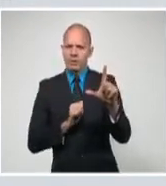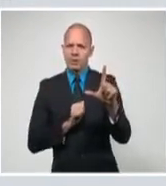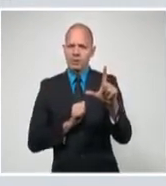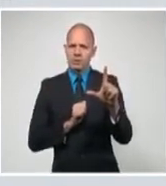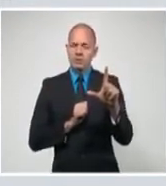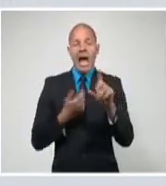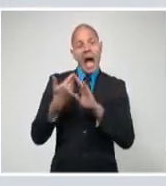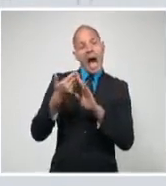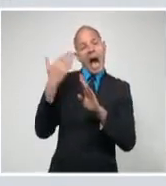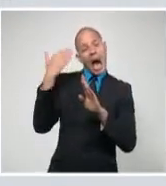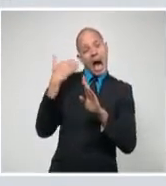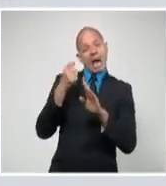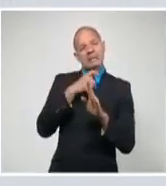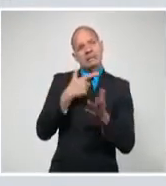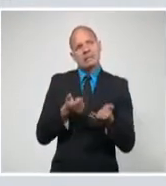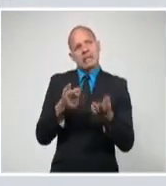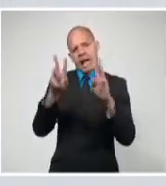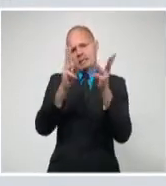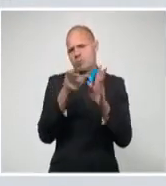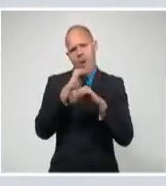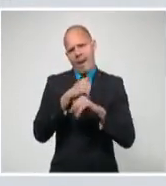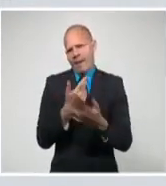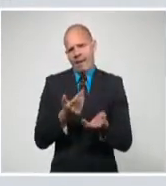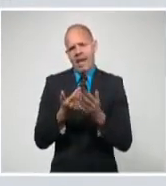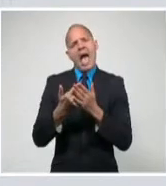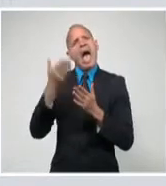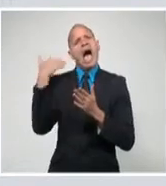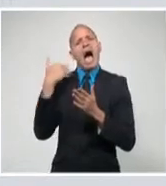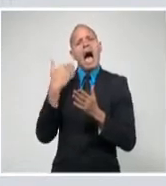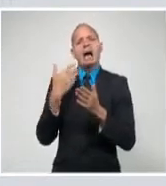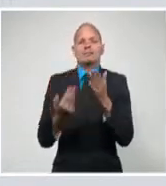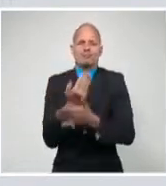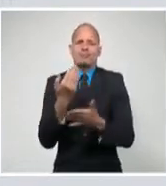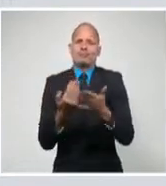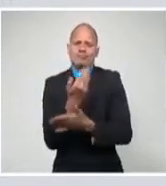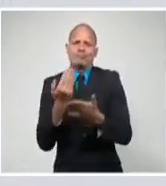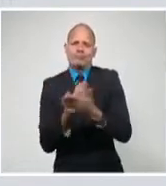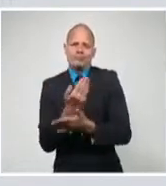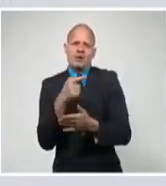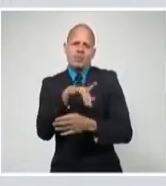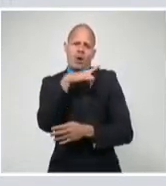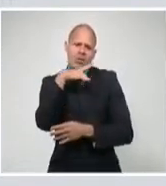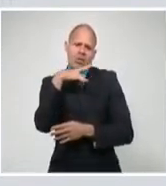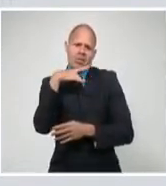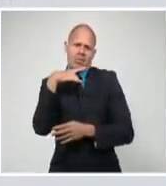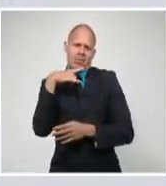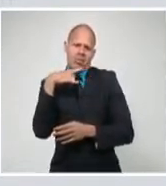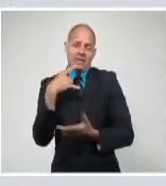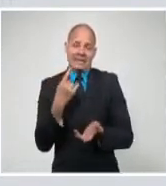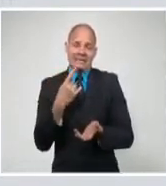se publicaban en papel y por tanto el proceso era lento. Los investigadores accedíamos a los resultados antes de